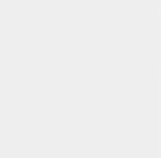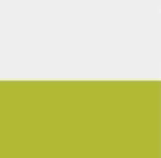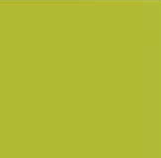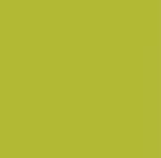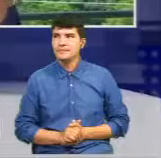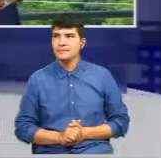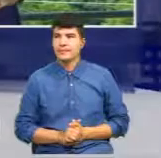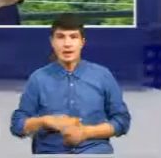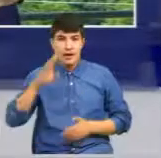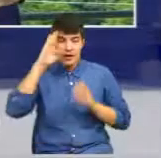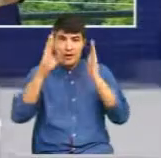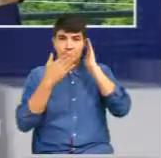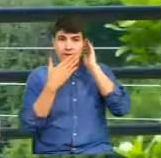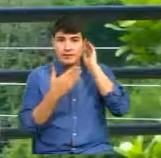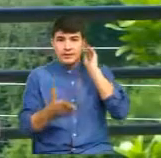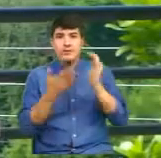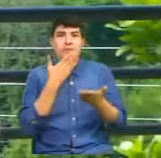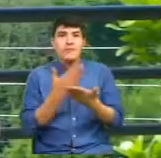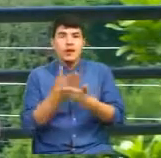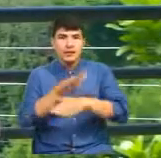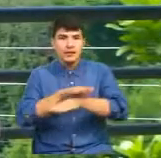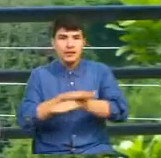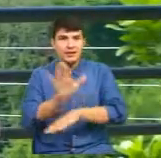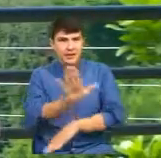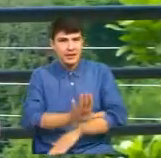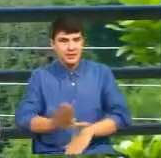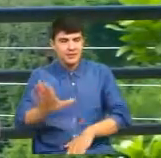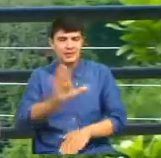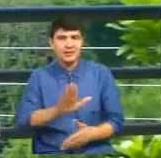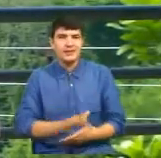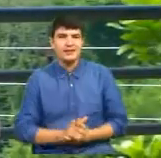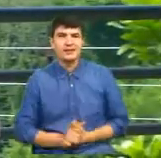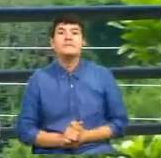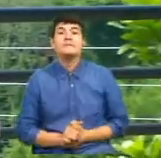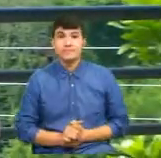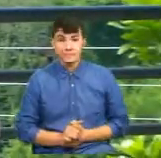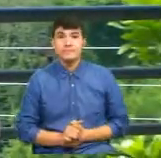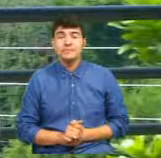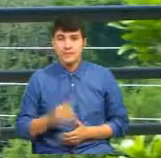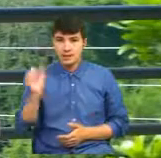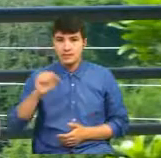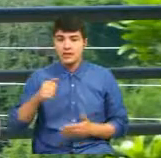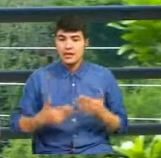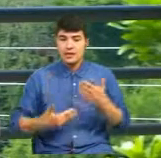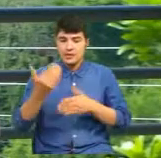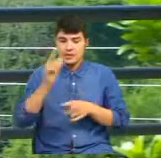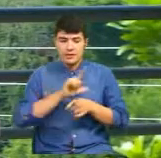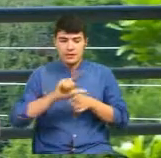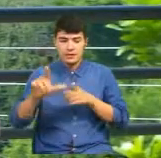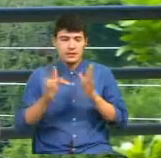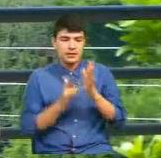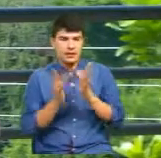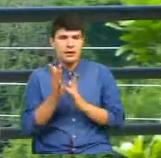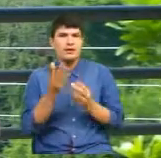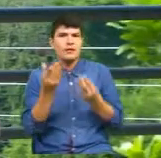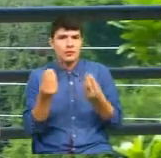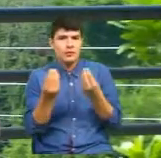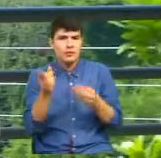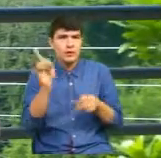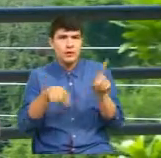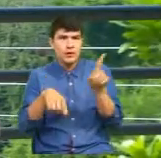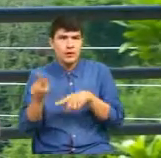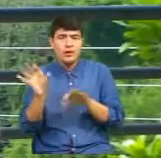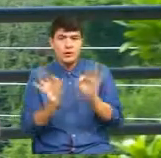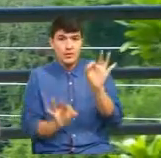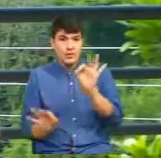canaltro.com. Muy buenas tardes a ustedes en estudio y a los televidentes. Pues sí, iniciamos la Semana Mayor y muchos se han preparado para